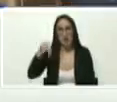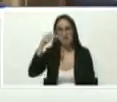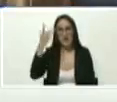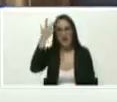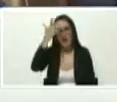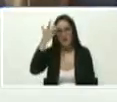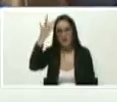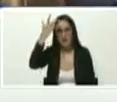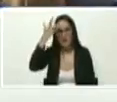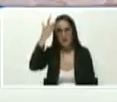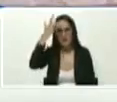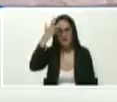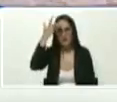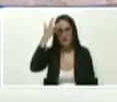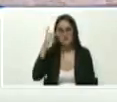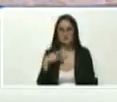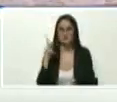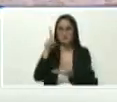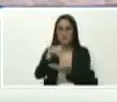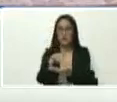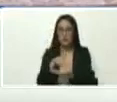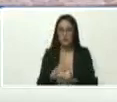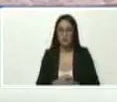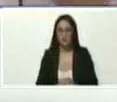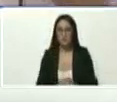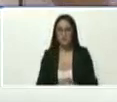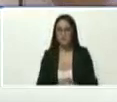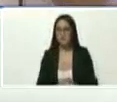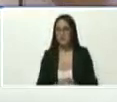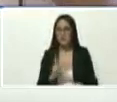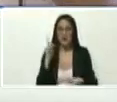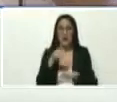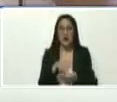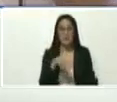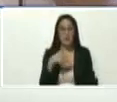África. Allá fuimos y llegamos a Kuwait.